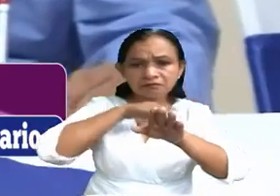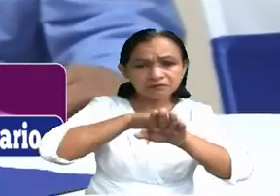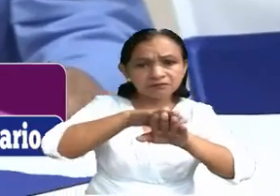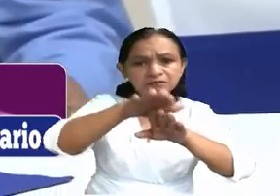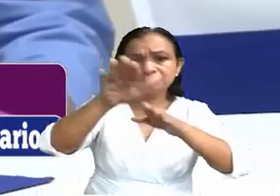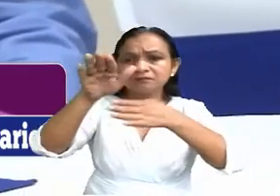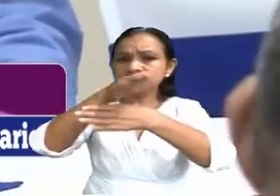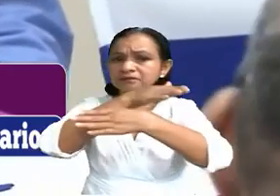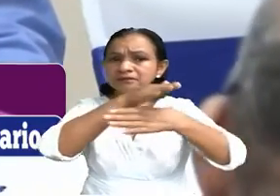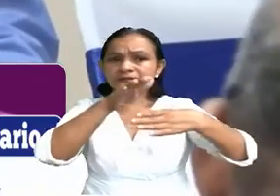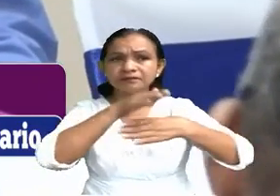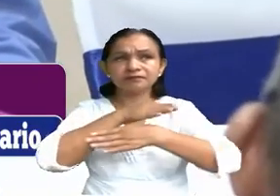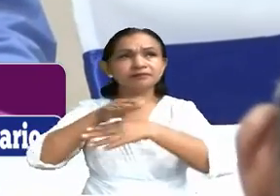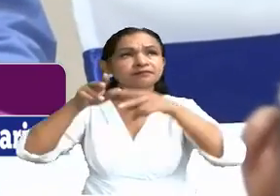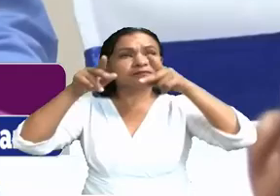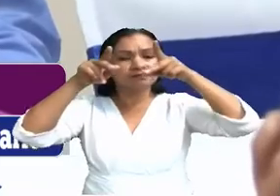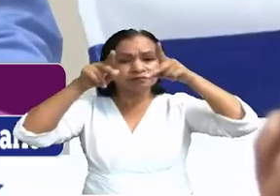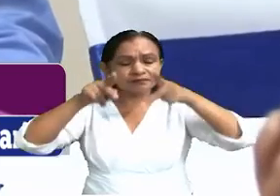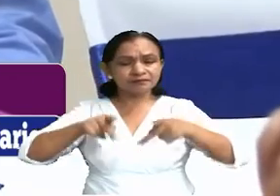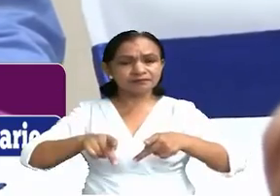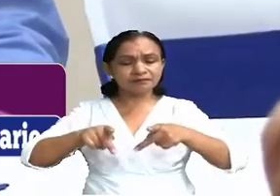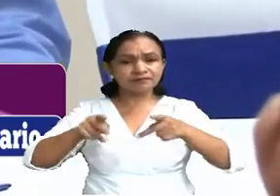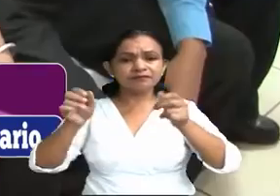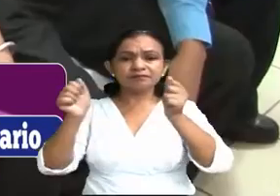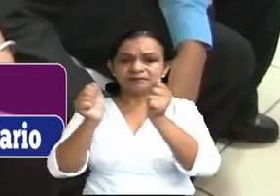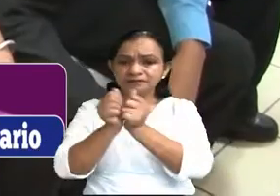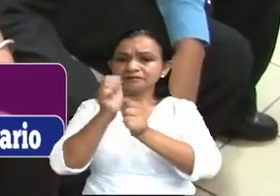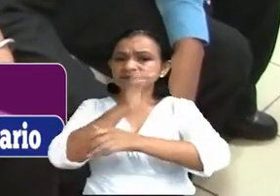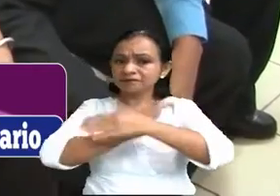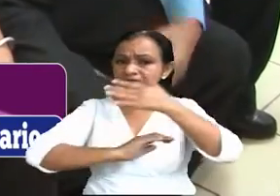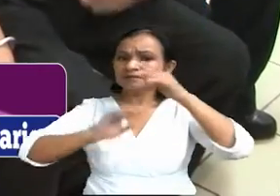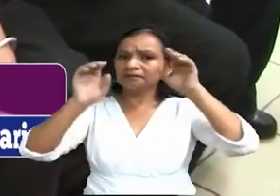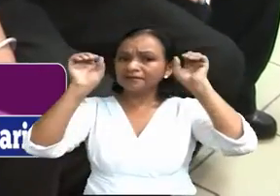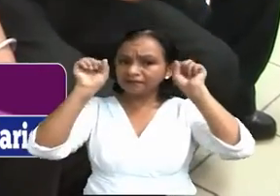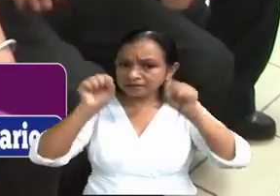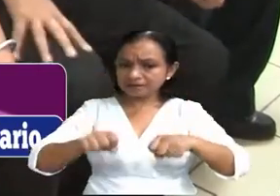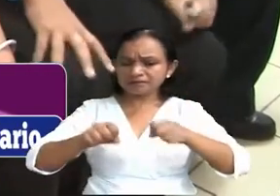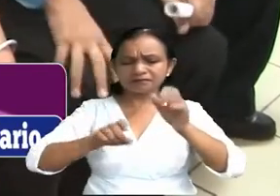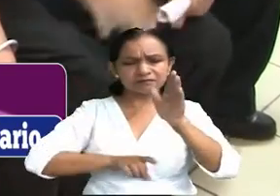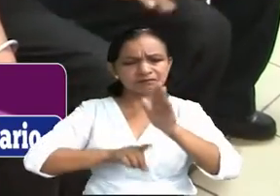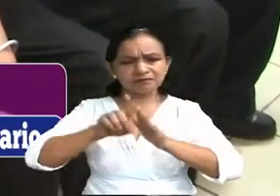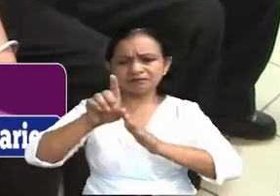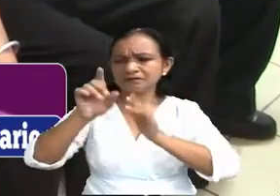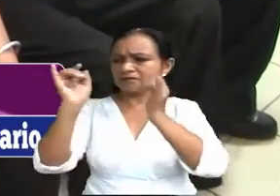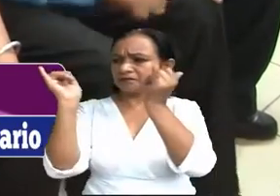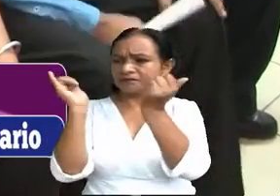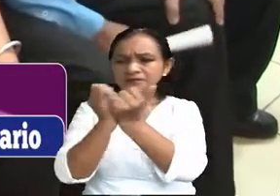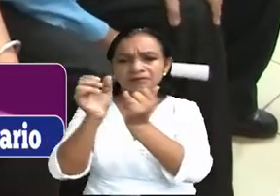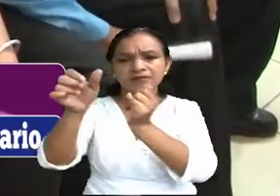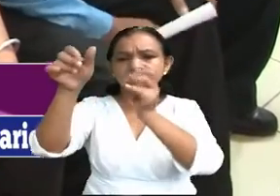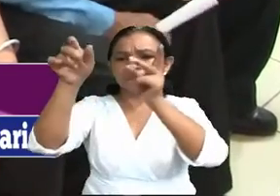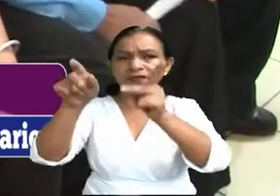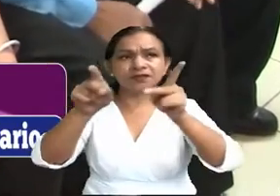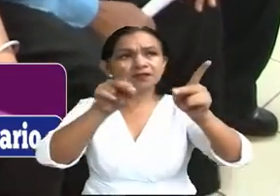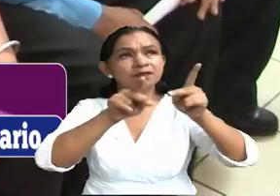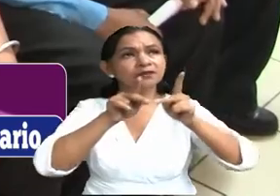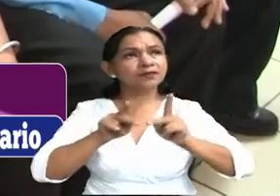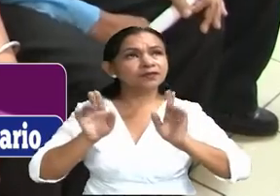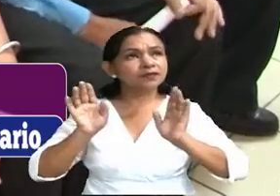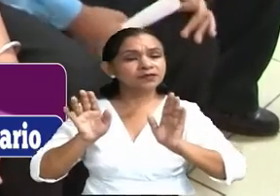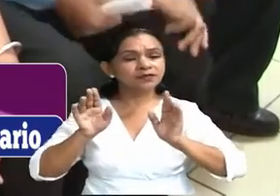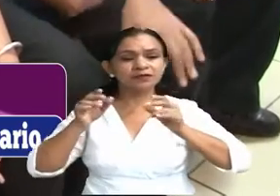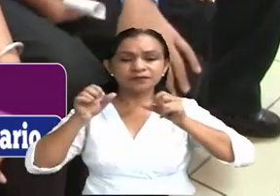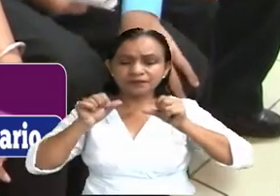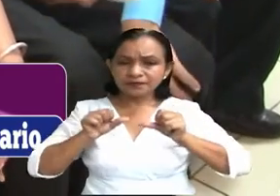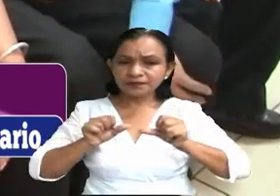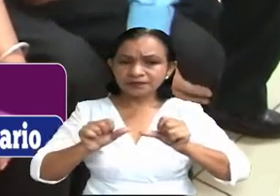etcétera, etcétera, la persona con discapacidad tuviera la oportunidad de desarrollarse como cualquier otra persona. Y es hacia eso, okay, que vamos